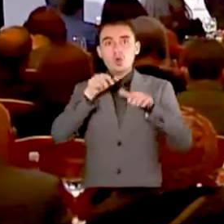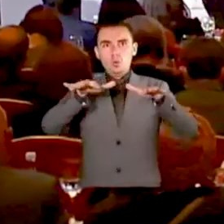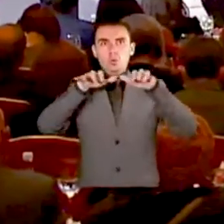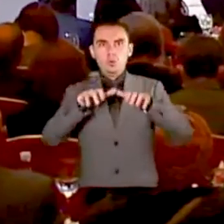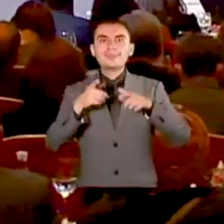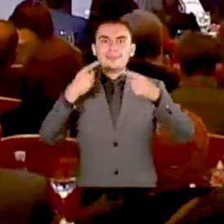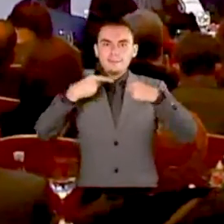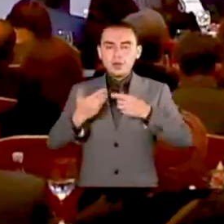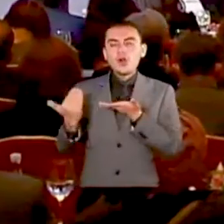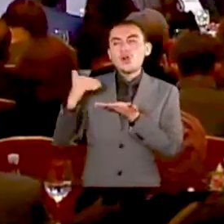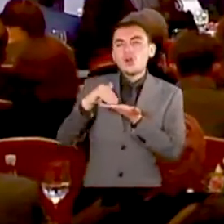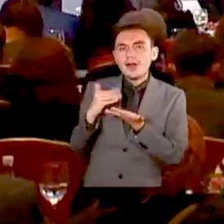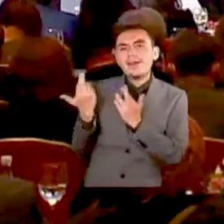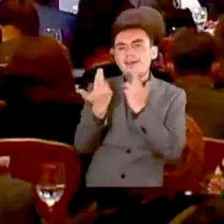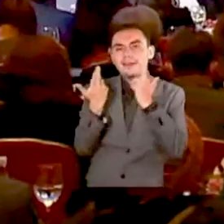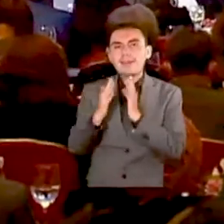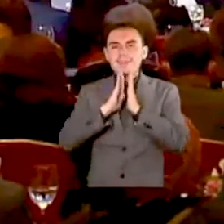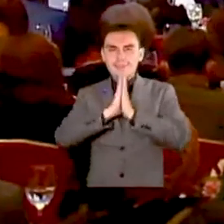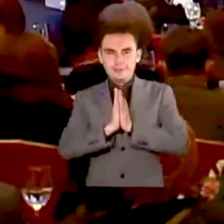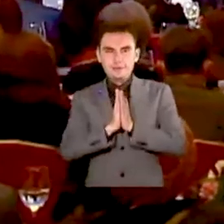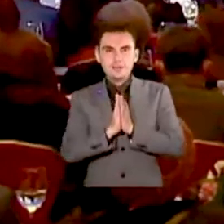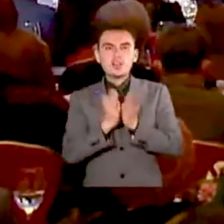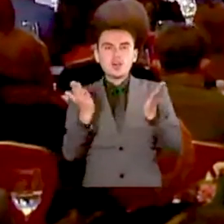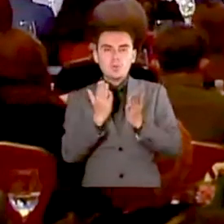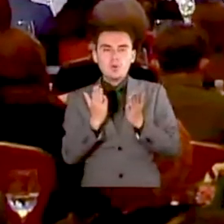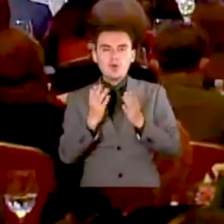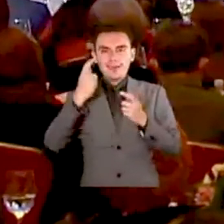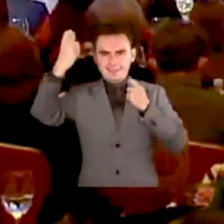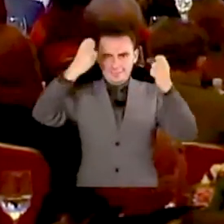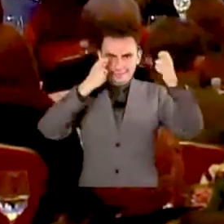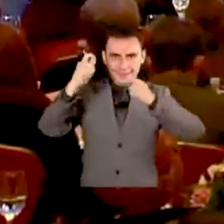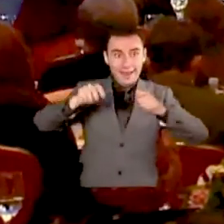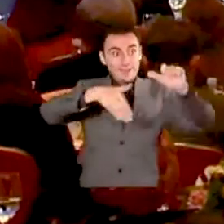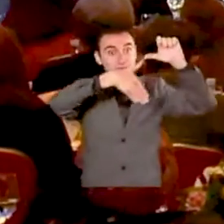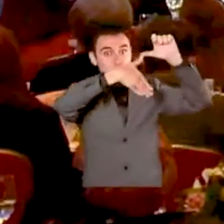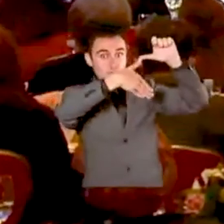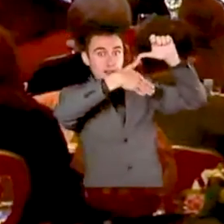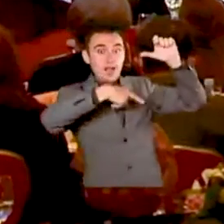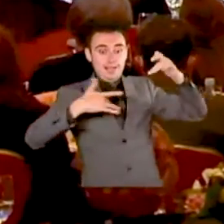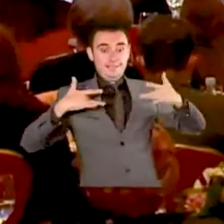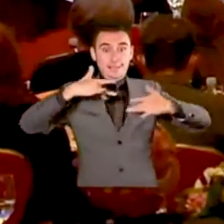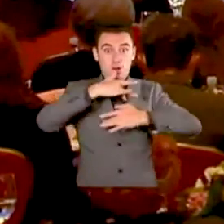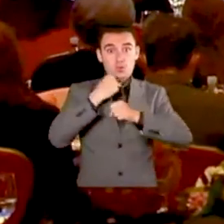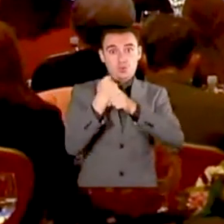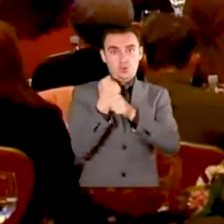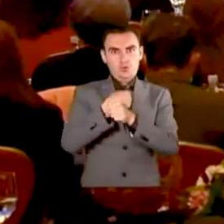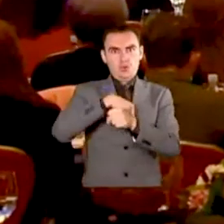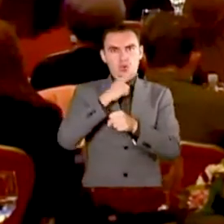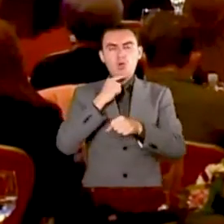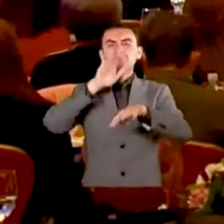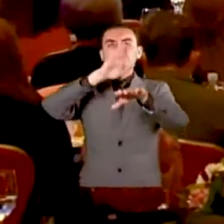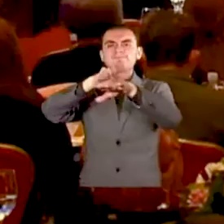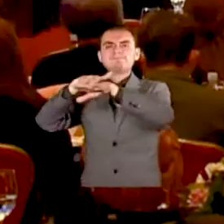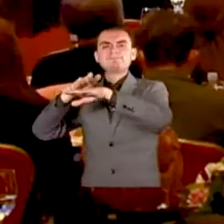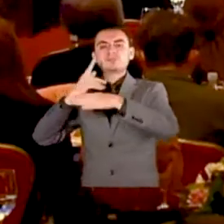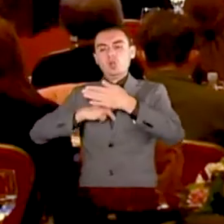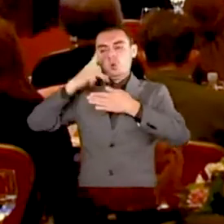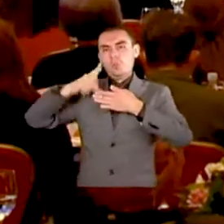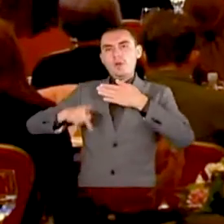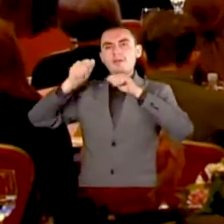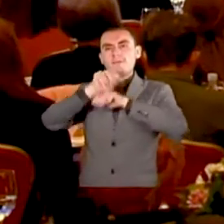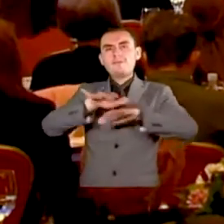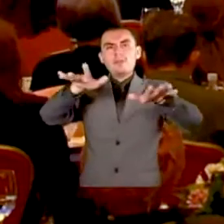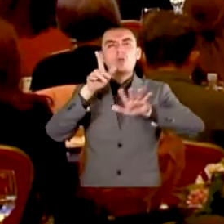en diciembre entre la Estrategia Iberoamericana de Seguridad y Salud en el Trabajo de presentar nuestro proyecto